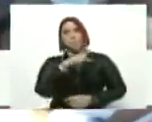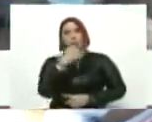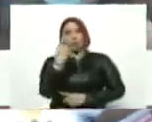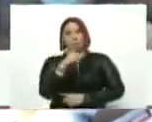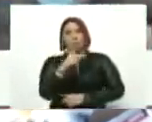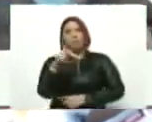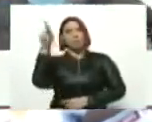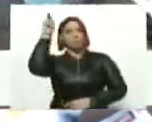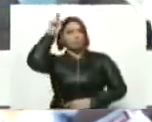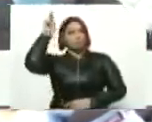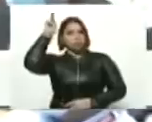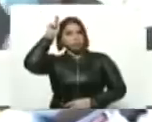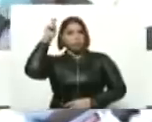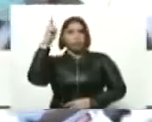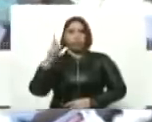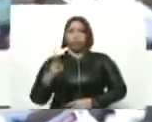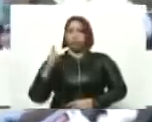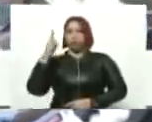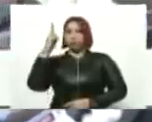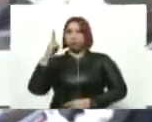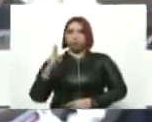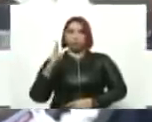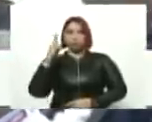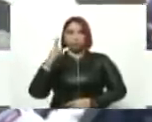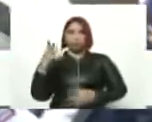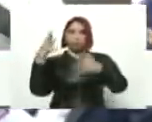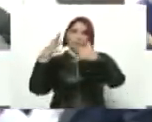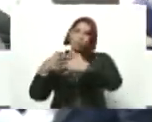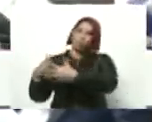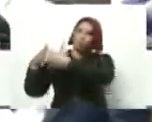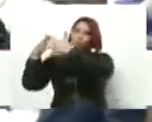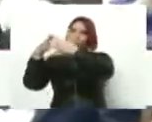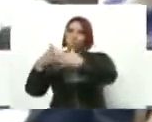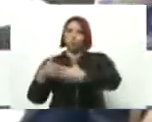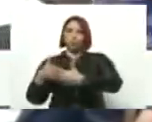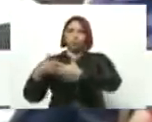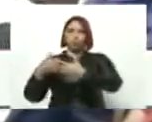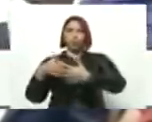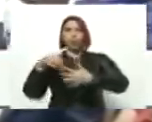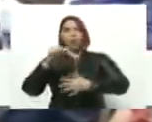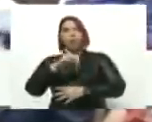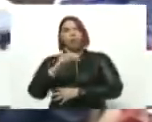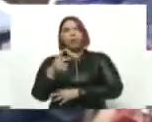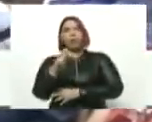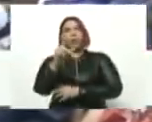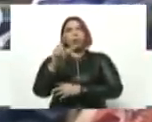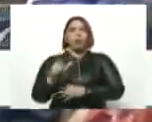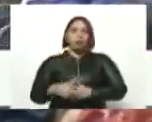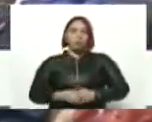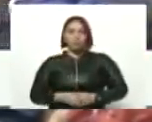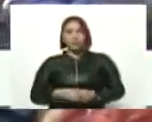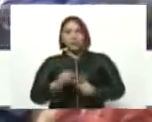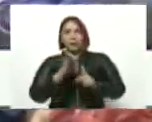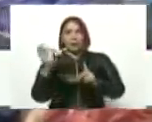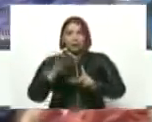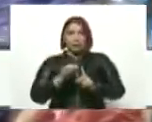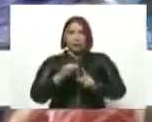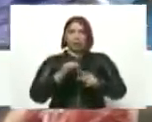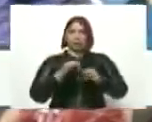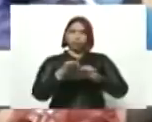Perú, Uruguay, Estados Unidos, Angola, Argelia,